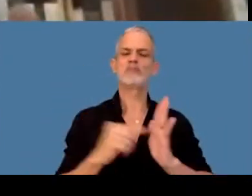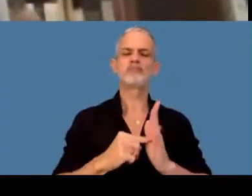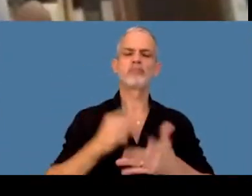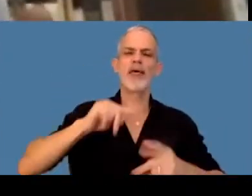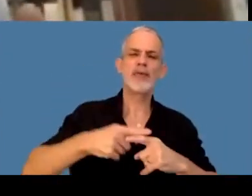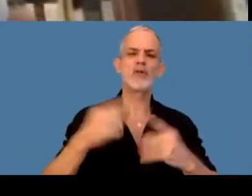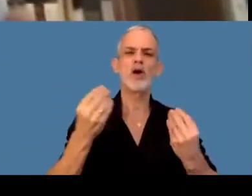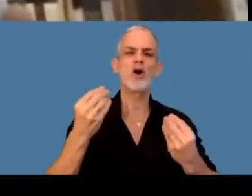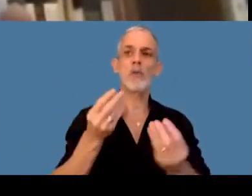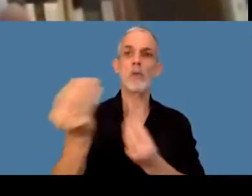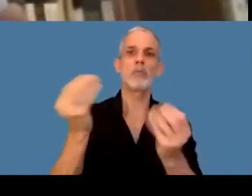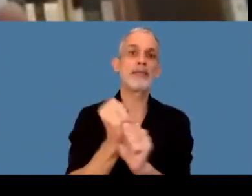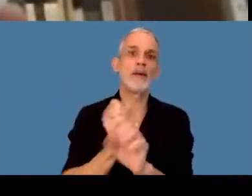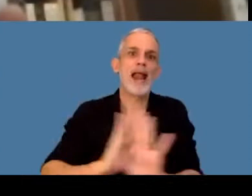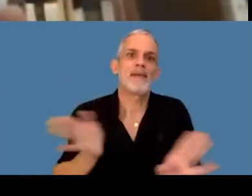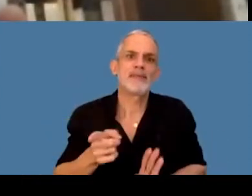puesto de trabajo.